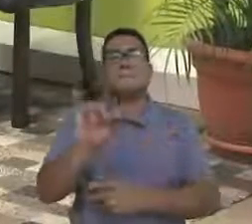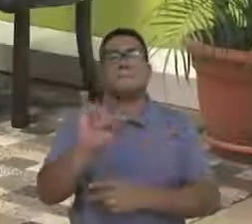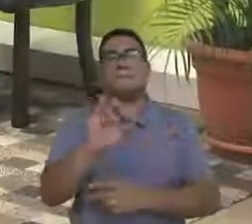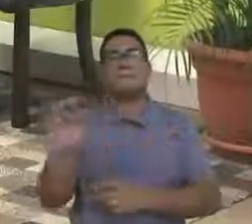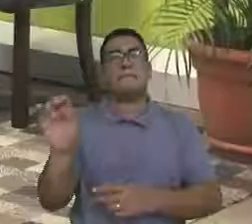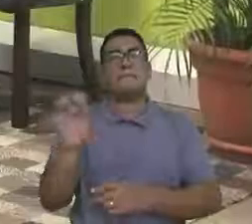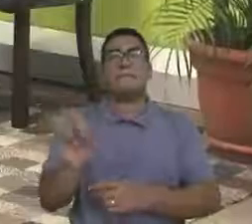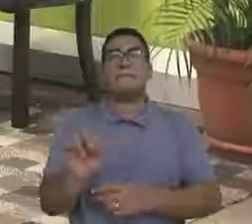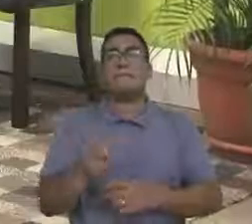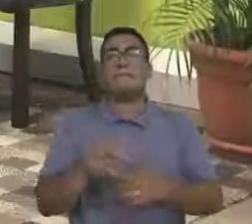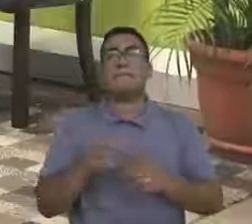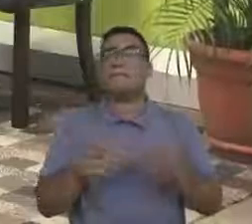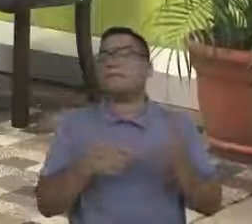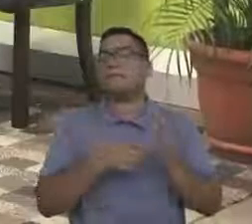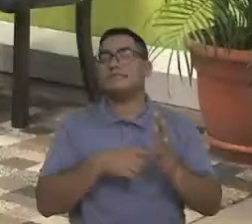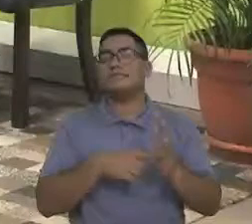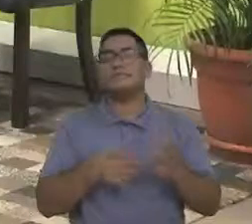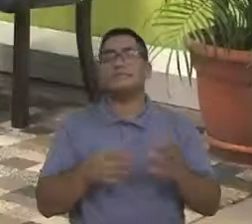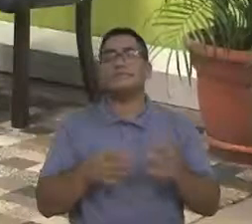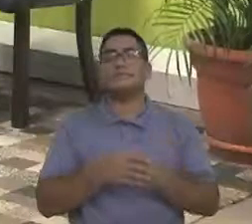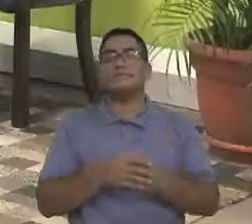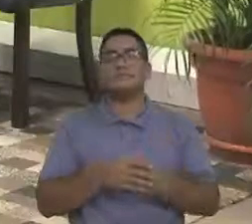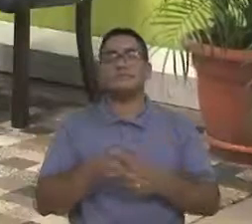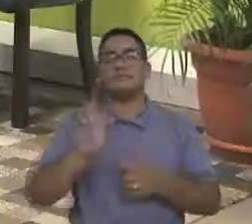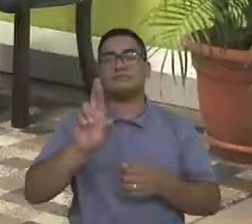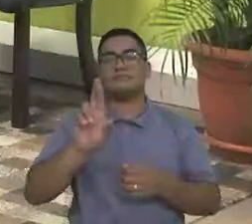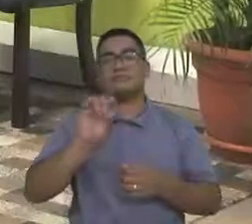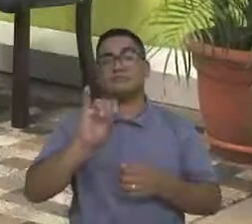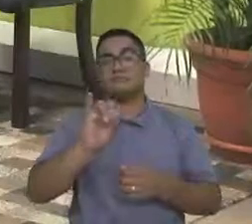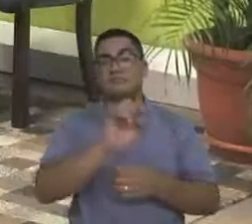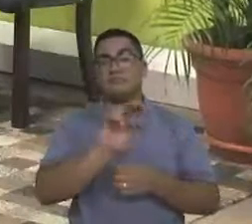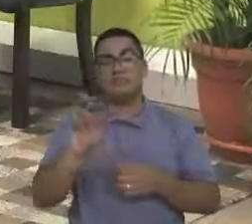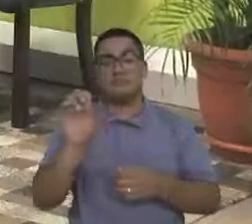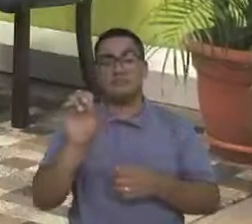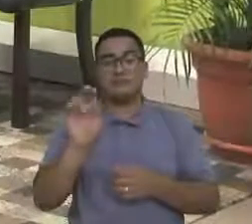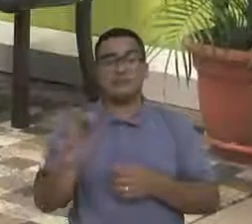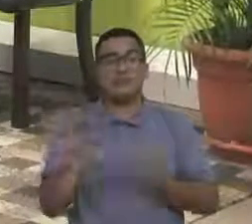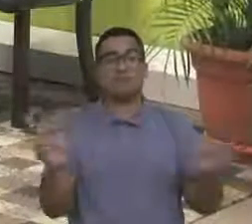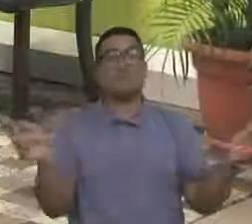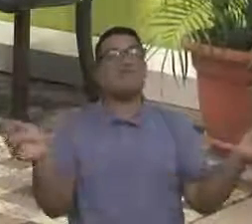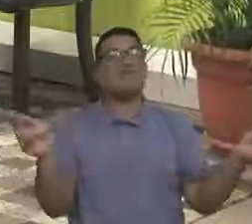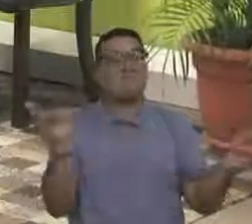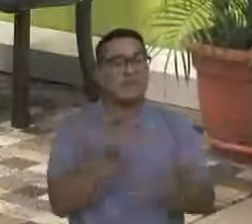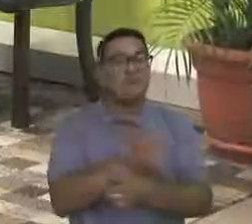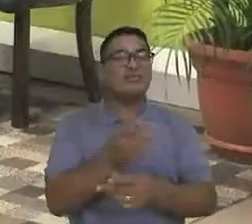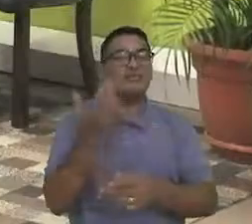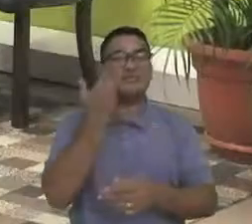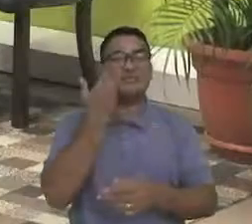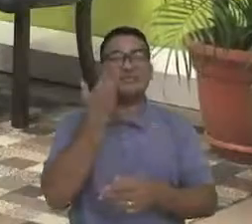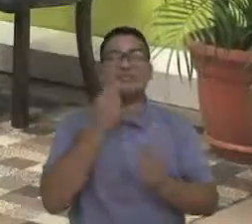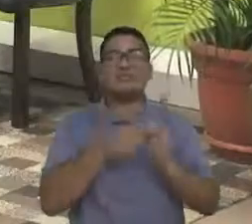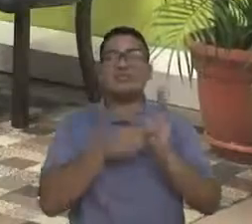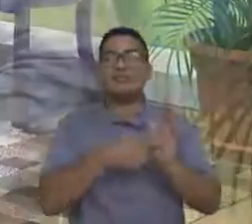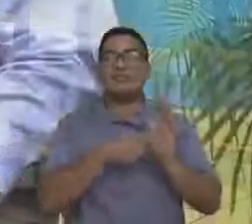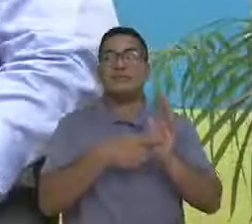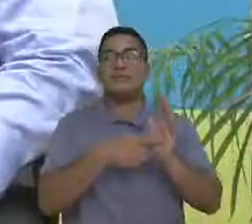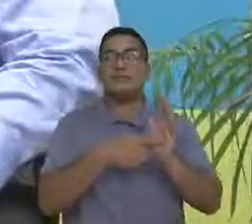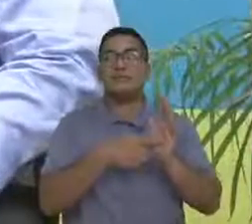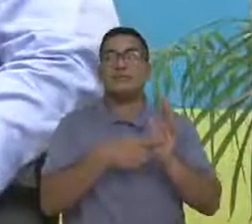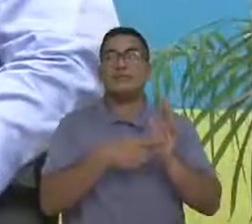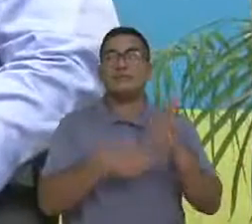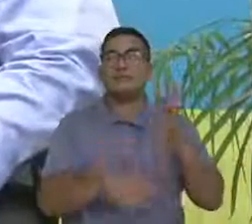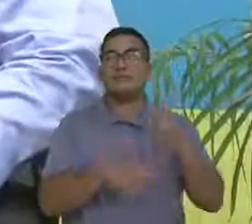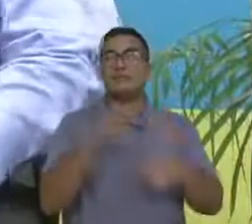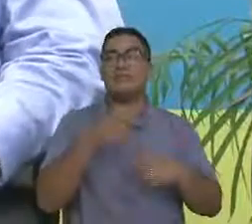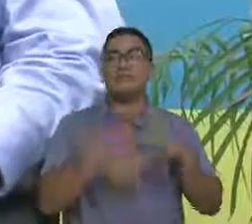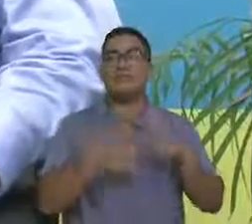es. Cuando nosotros hablamos de enfermedad renal crónica, se entiende como la disminución progresiva de